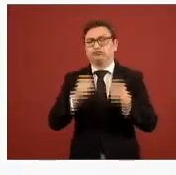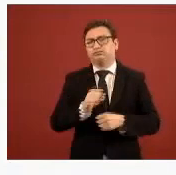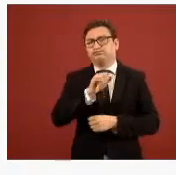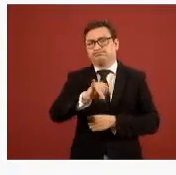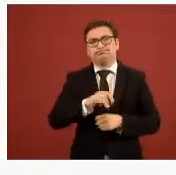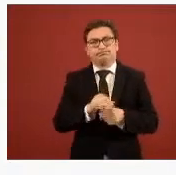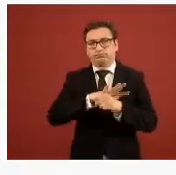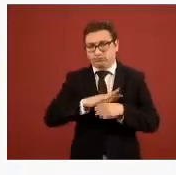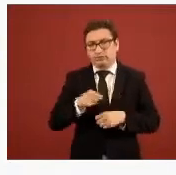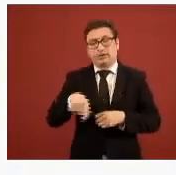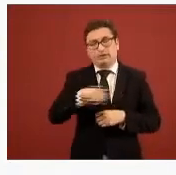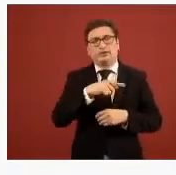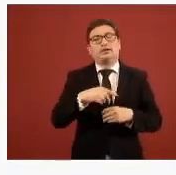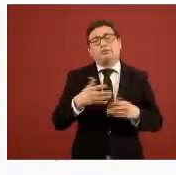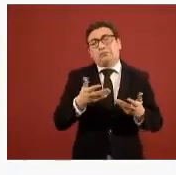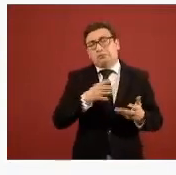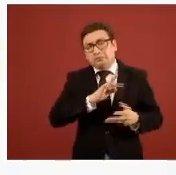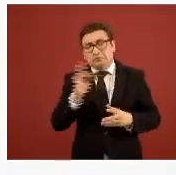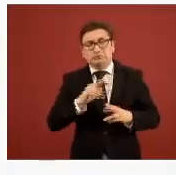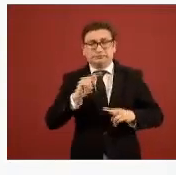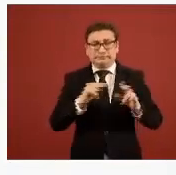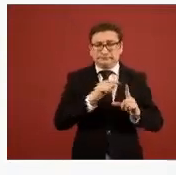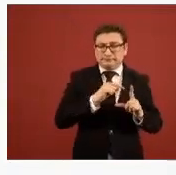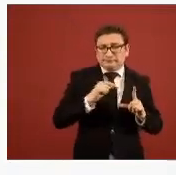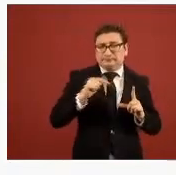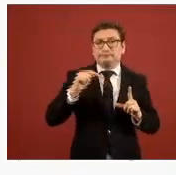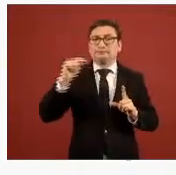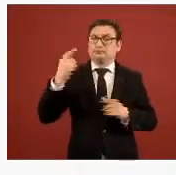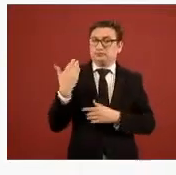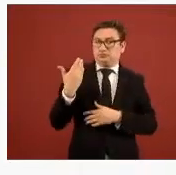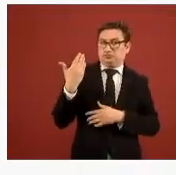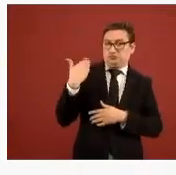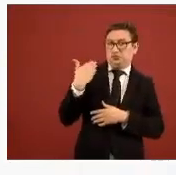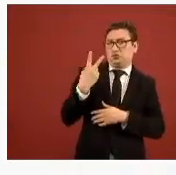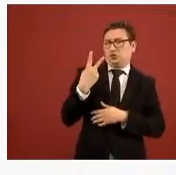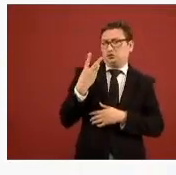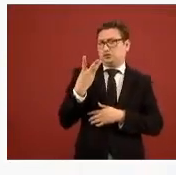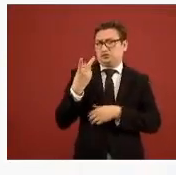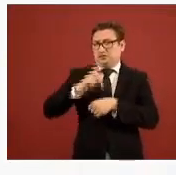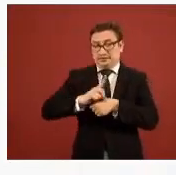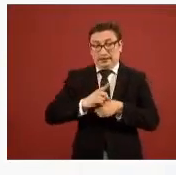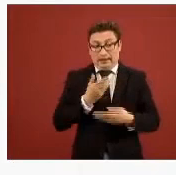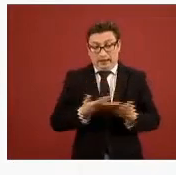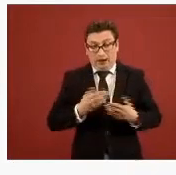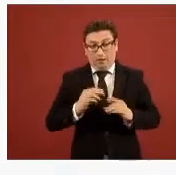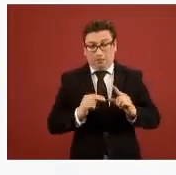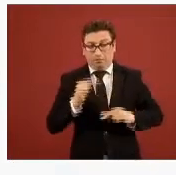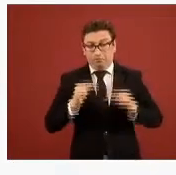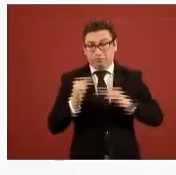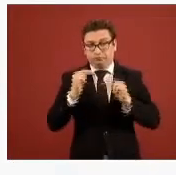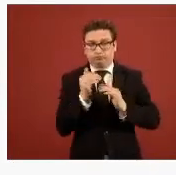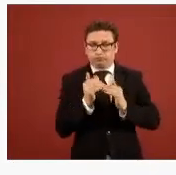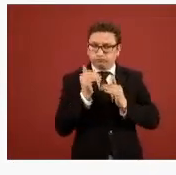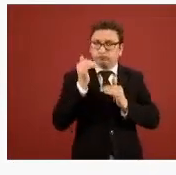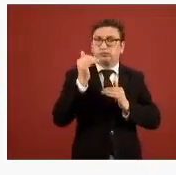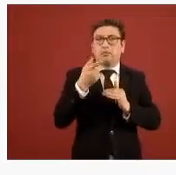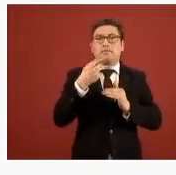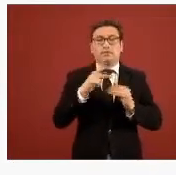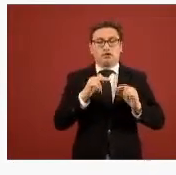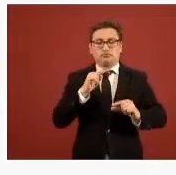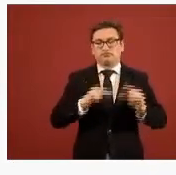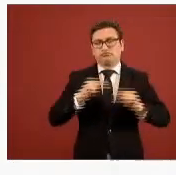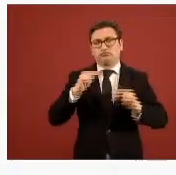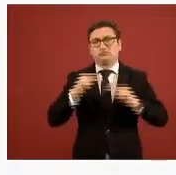y nuevamente, aunque tenemos un leve incremento en relación a los últimos 2-3 días, vemos una tendencia, digamos, estable